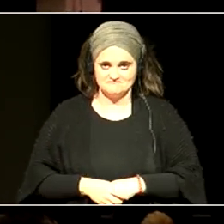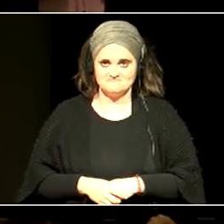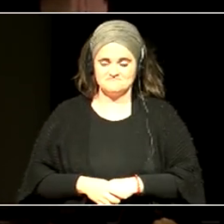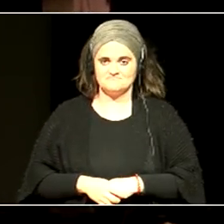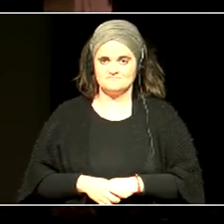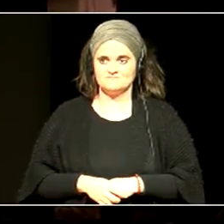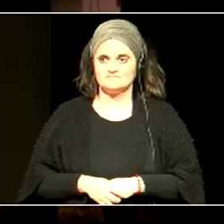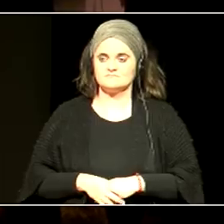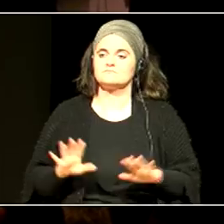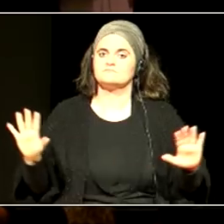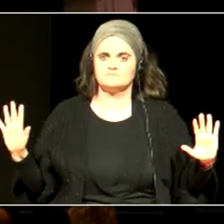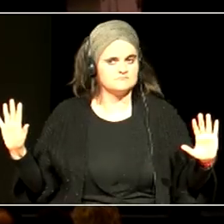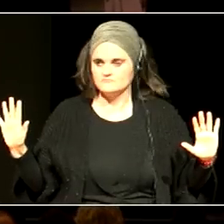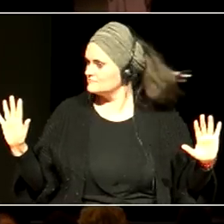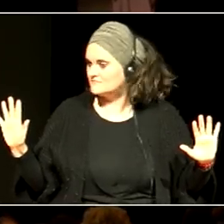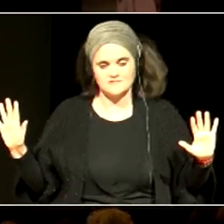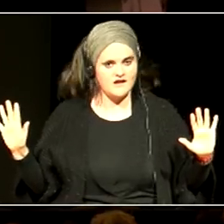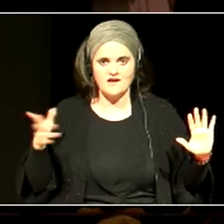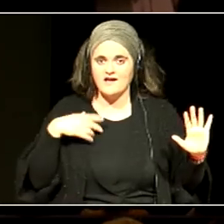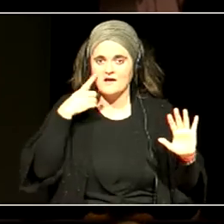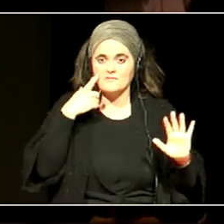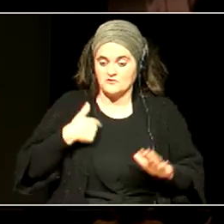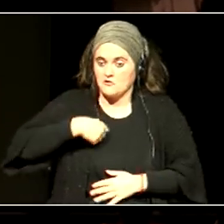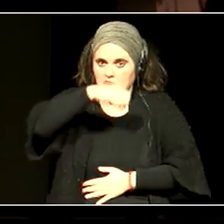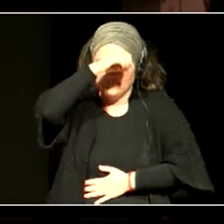gutan bueno